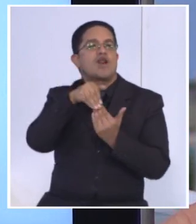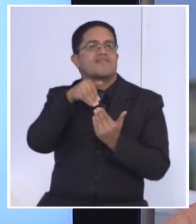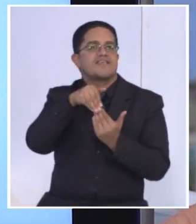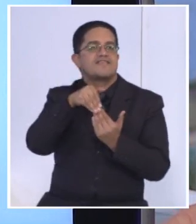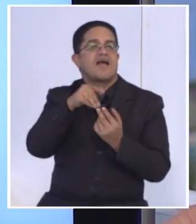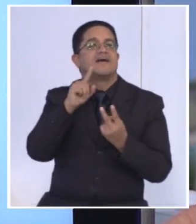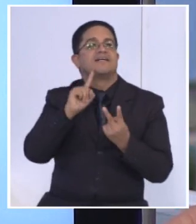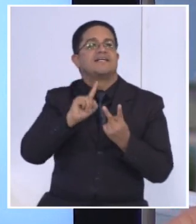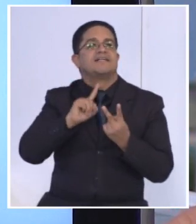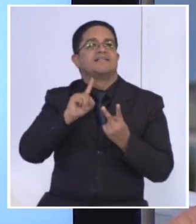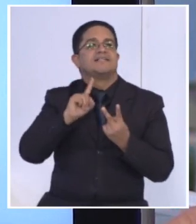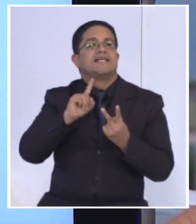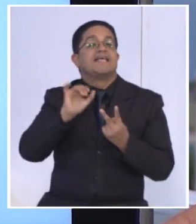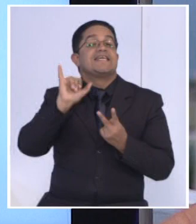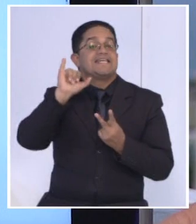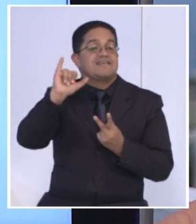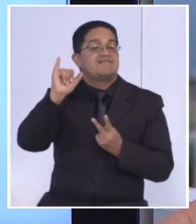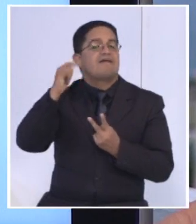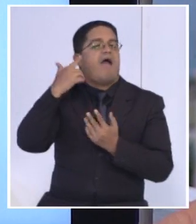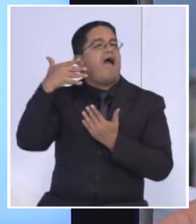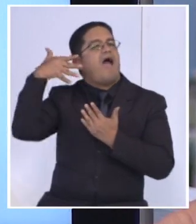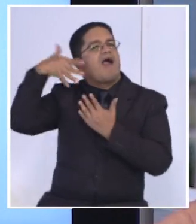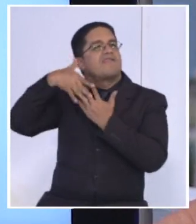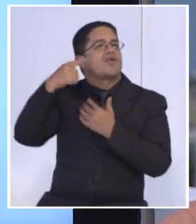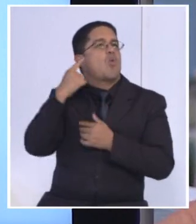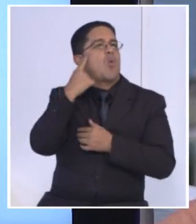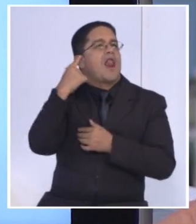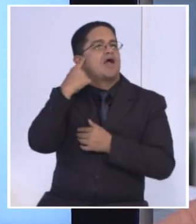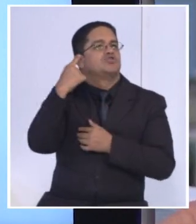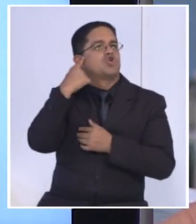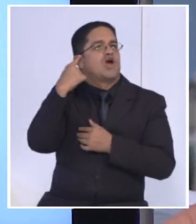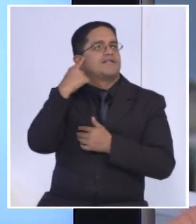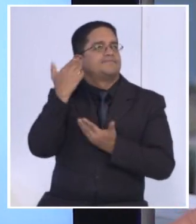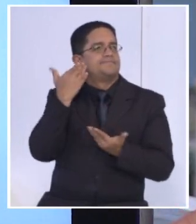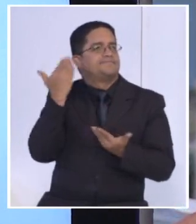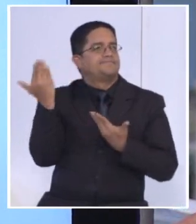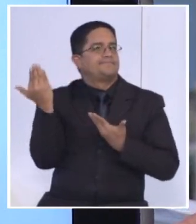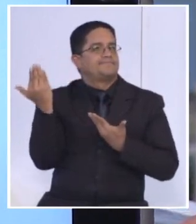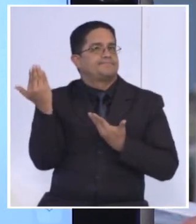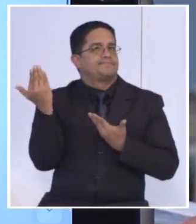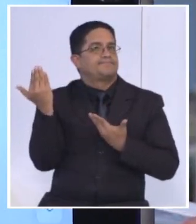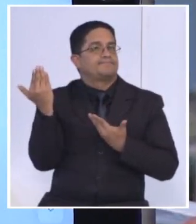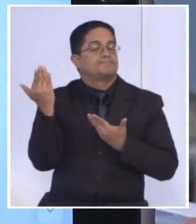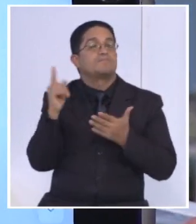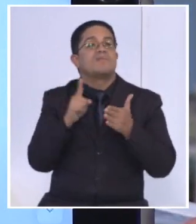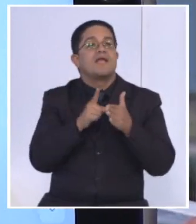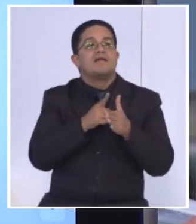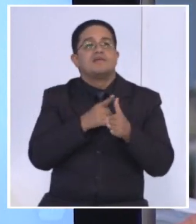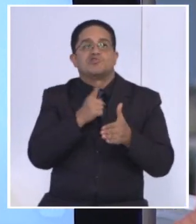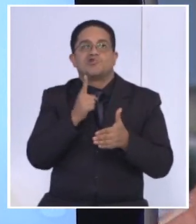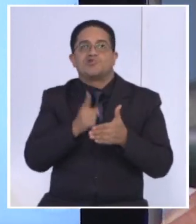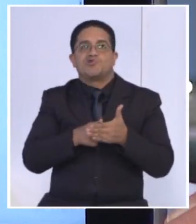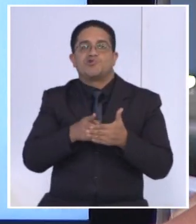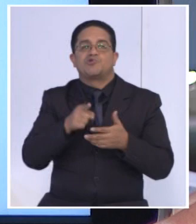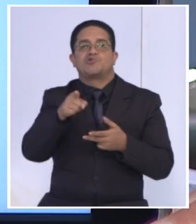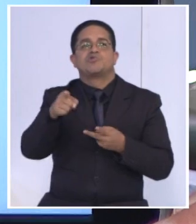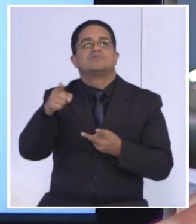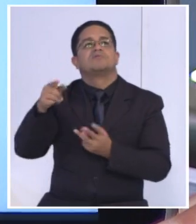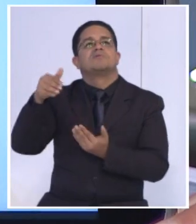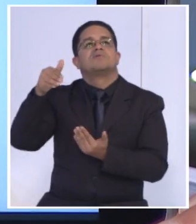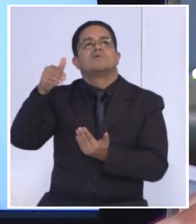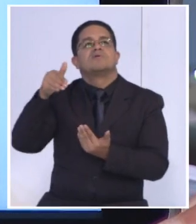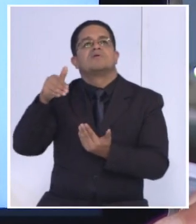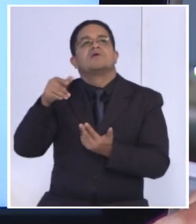oclusal, y las articulaciones, que están por acá. Entonces, la articulación, básicamente,